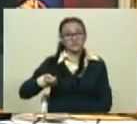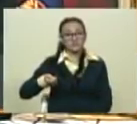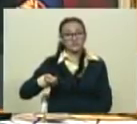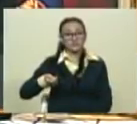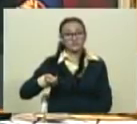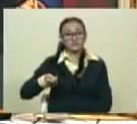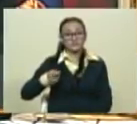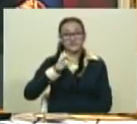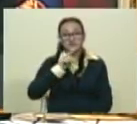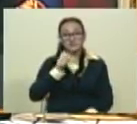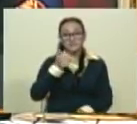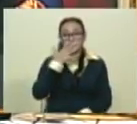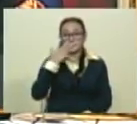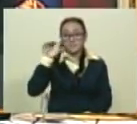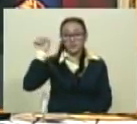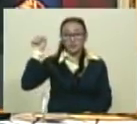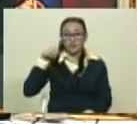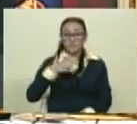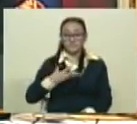presidido por Nicolás Maduro.